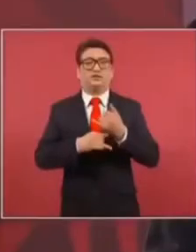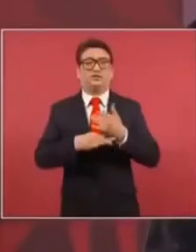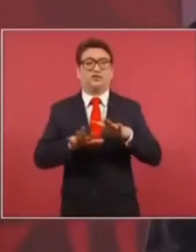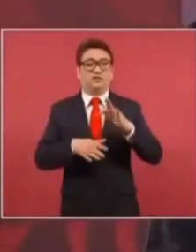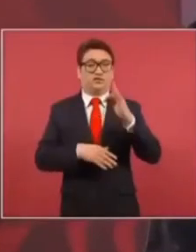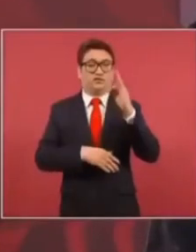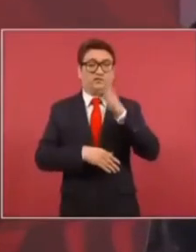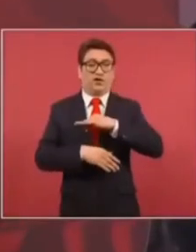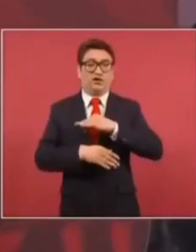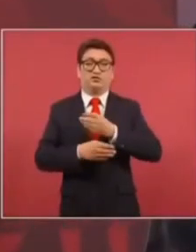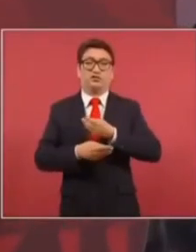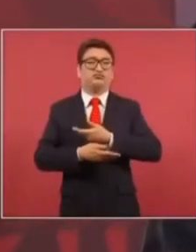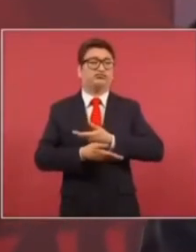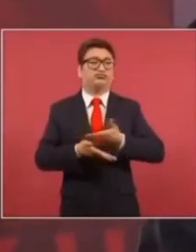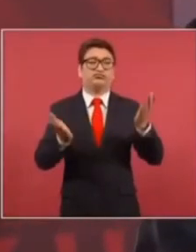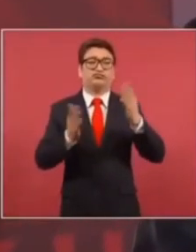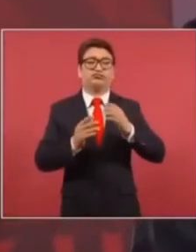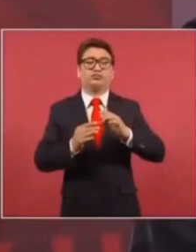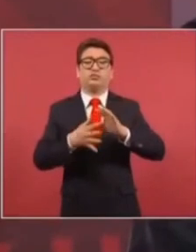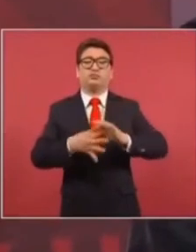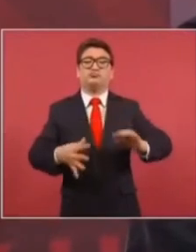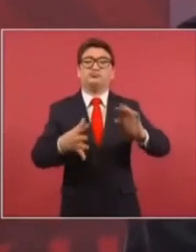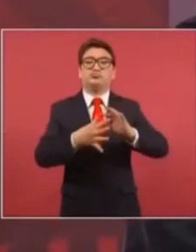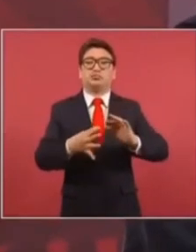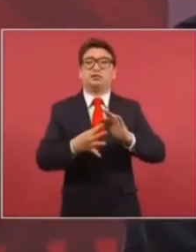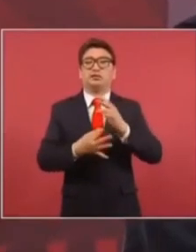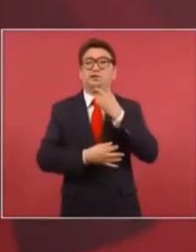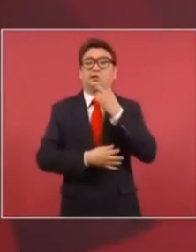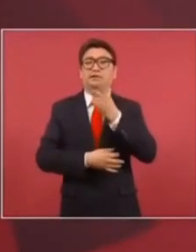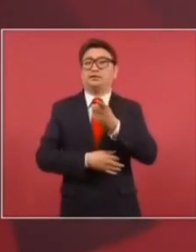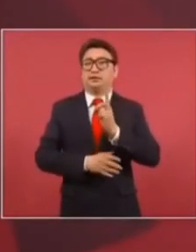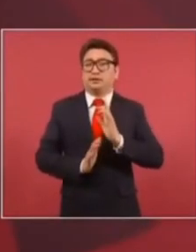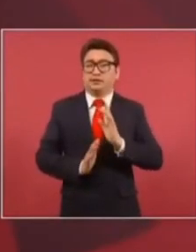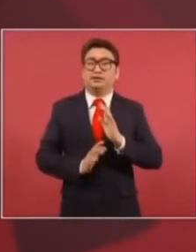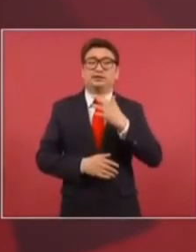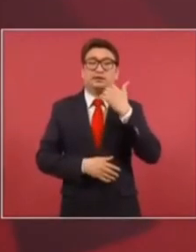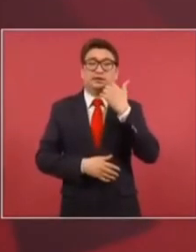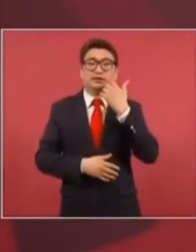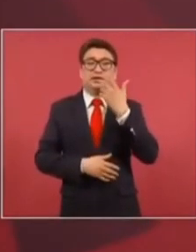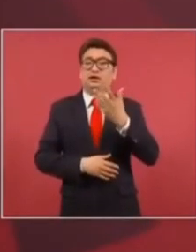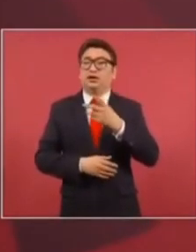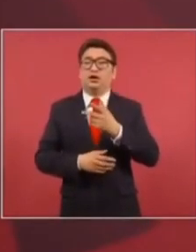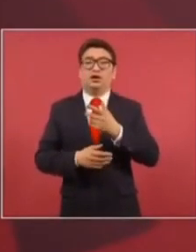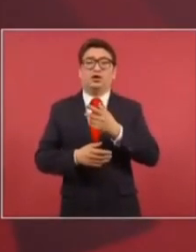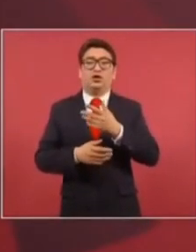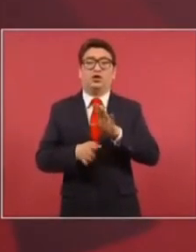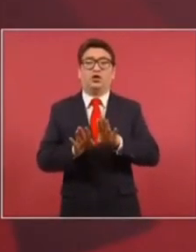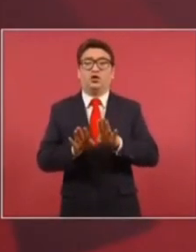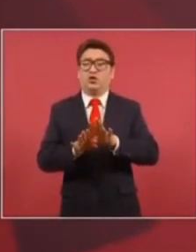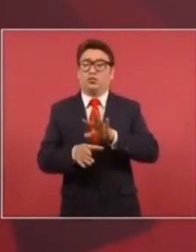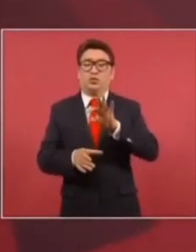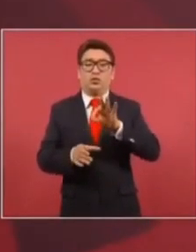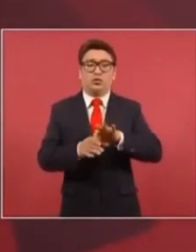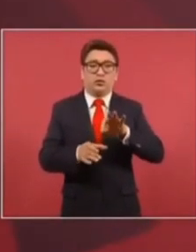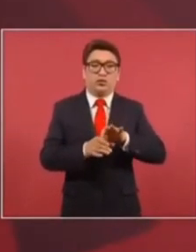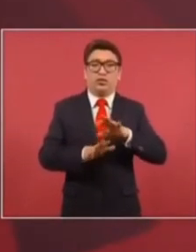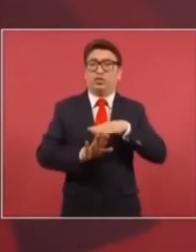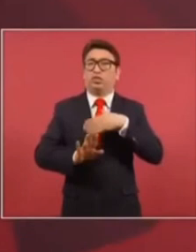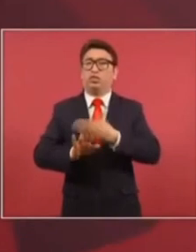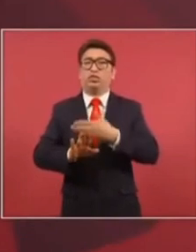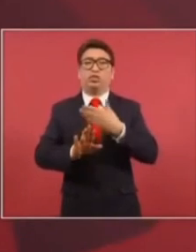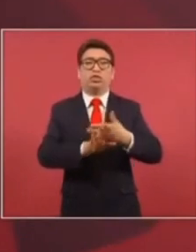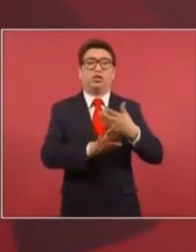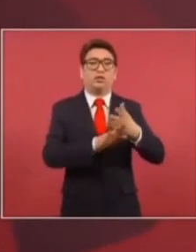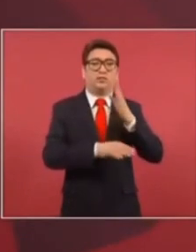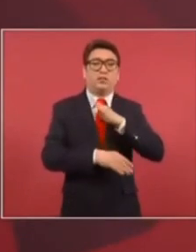de pronto les quitaron todos los privilegios porque también vemos ha reportado el gobierno de México que gracias a la política de austeridad que